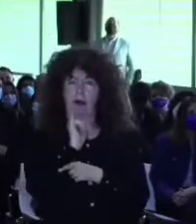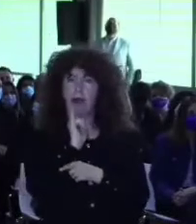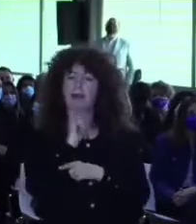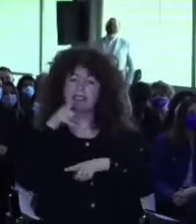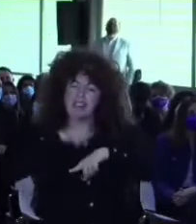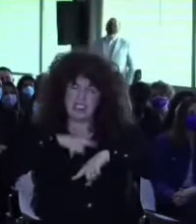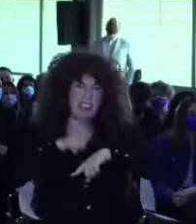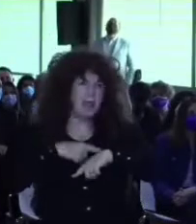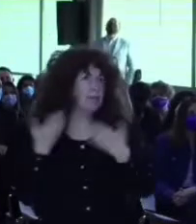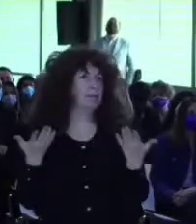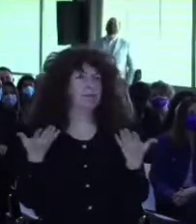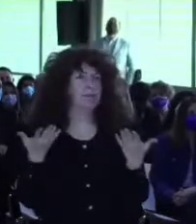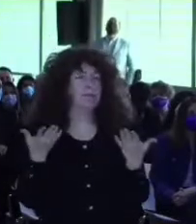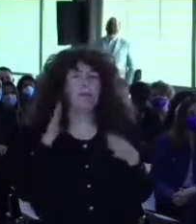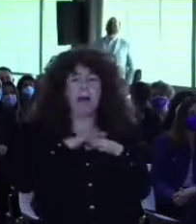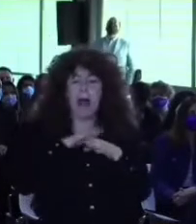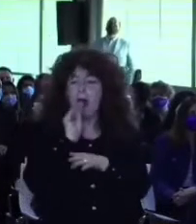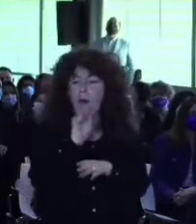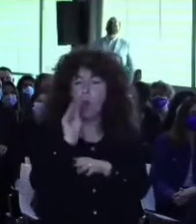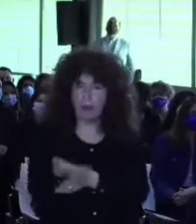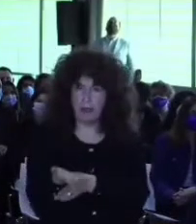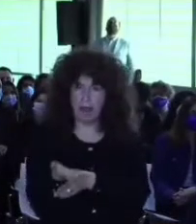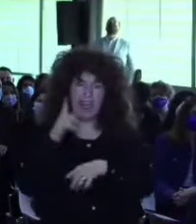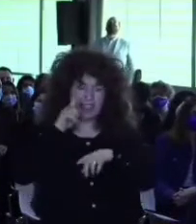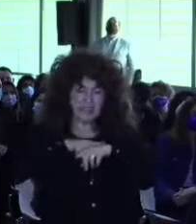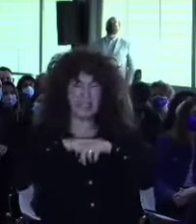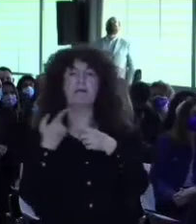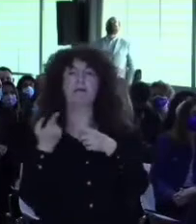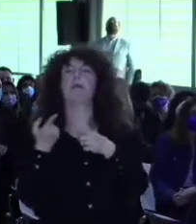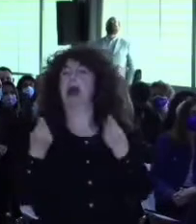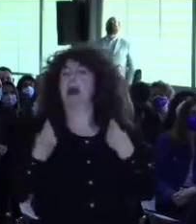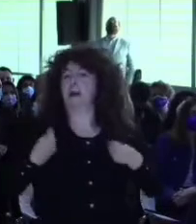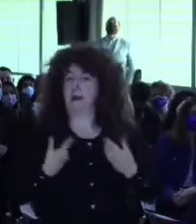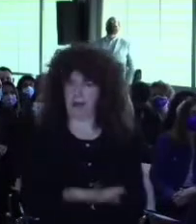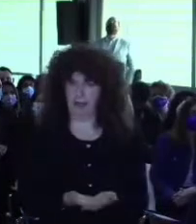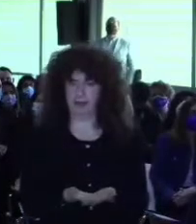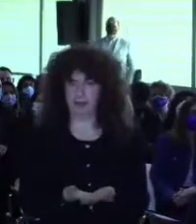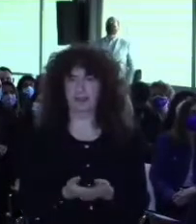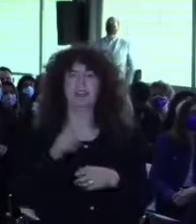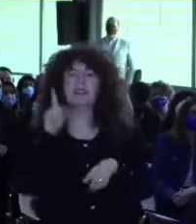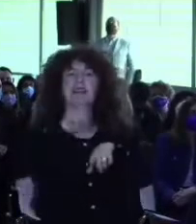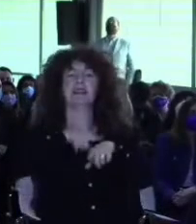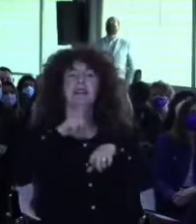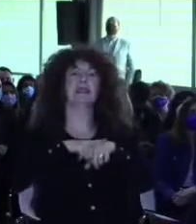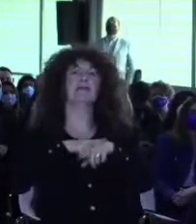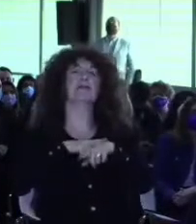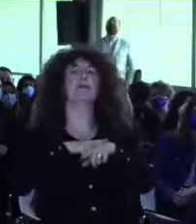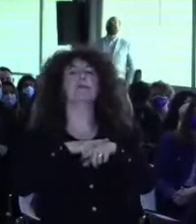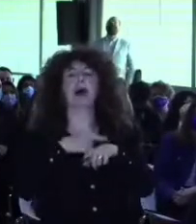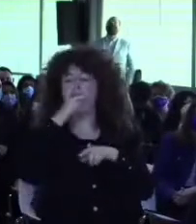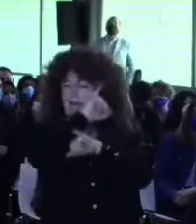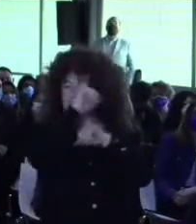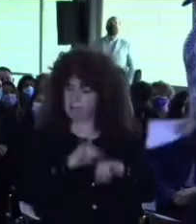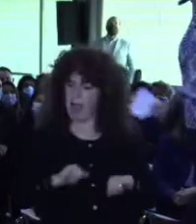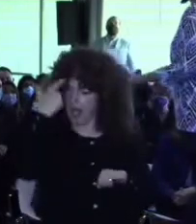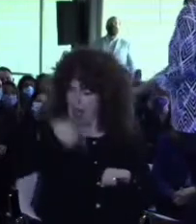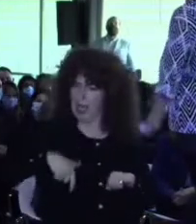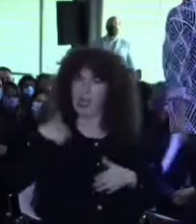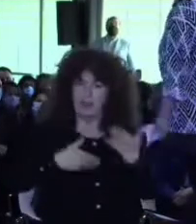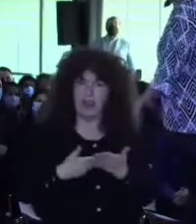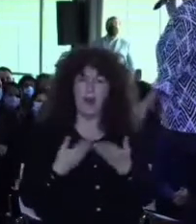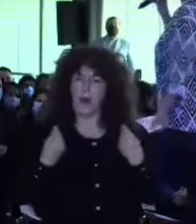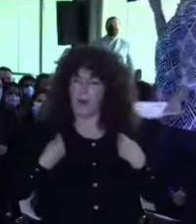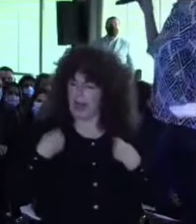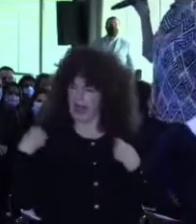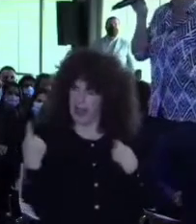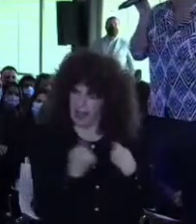de tiempo para poder cuidar, de tiempo para poder vivir, de tiempo para poder ser felices y que nuestras